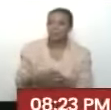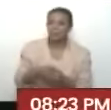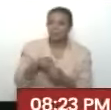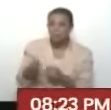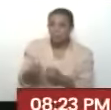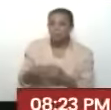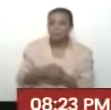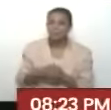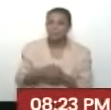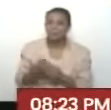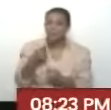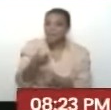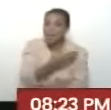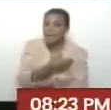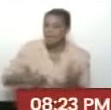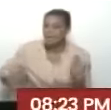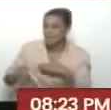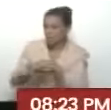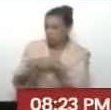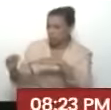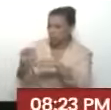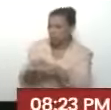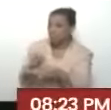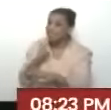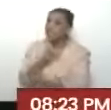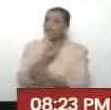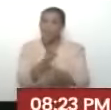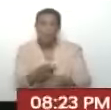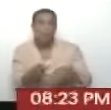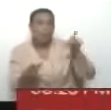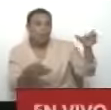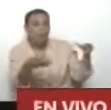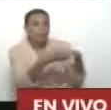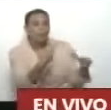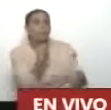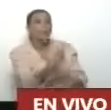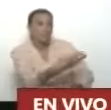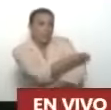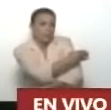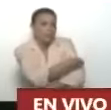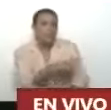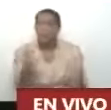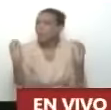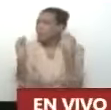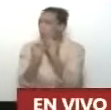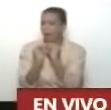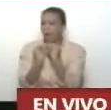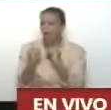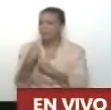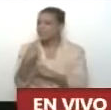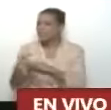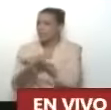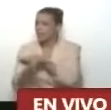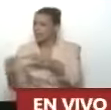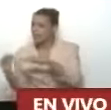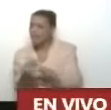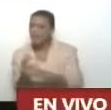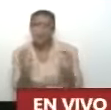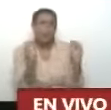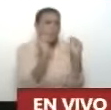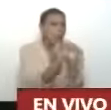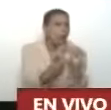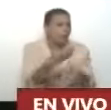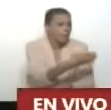que totalmente decía el presidente de Guyana. Exactamente lo decían aquí algunos voceros. A mí me dijo el fiscal hoy, me lo había dicho hace varios